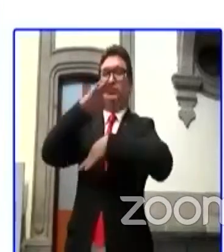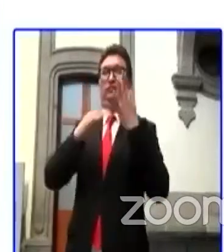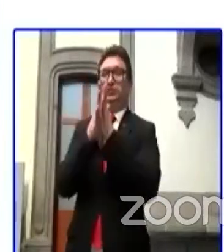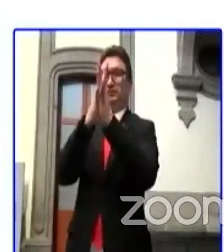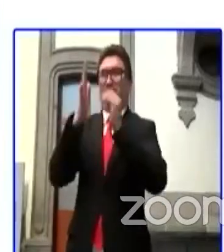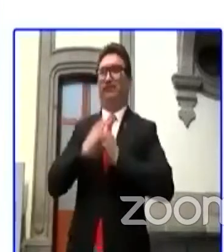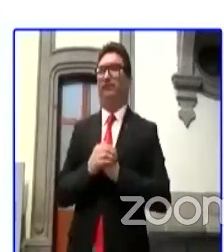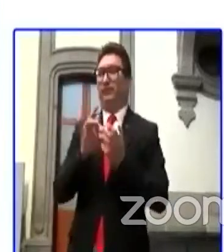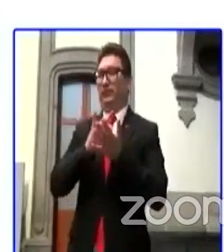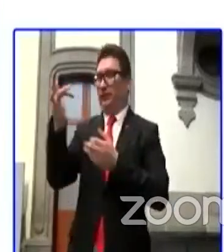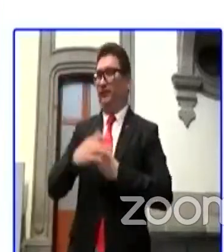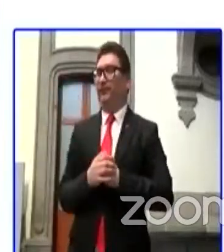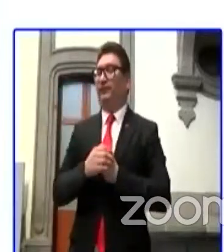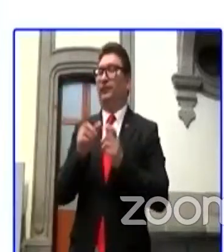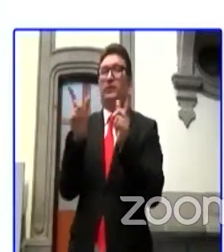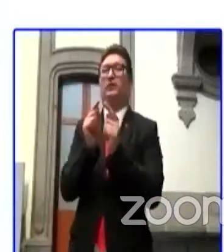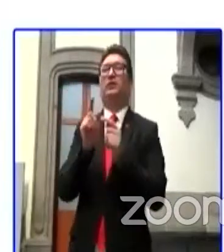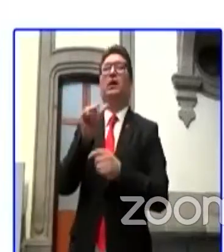Arely.